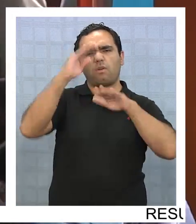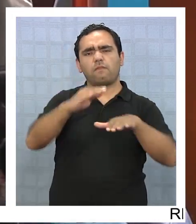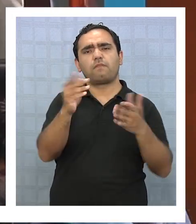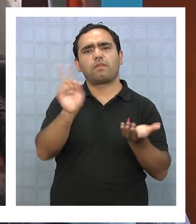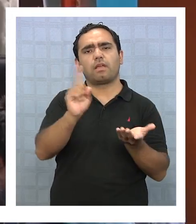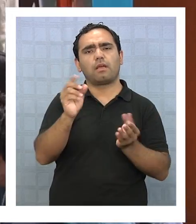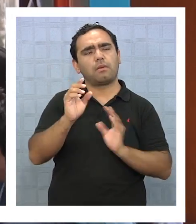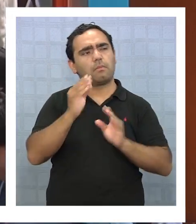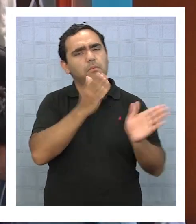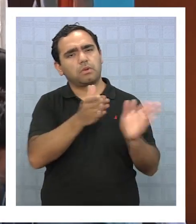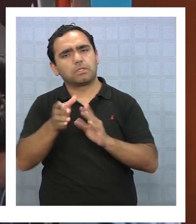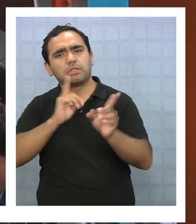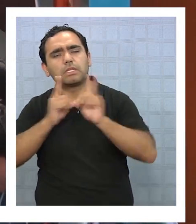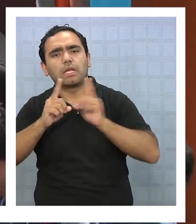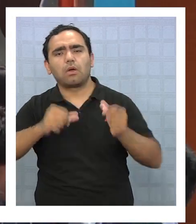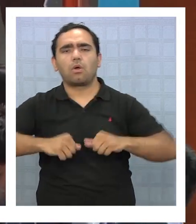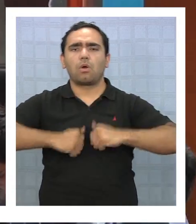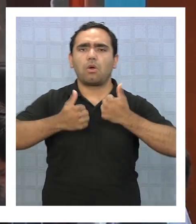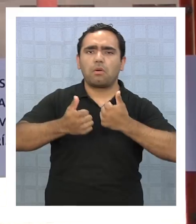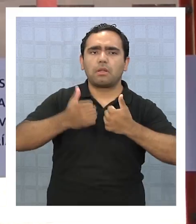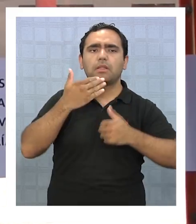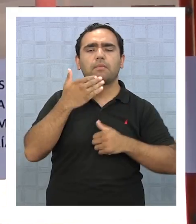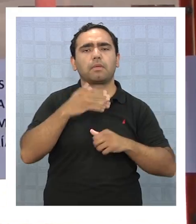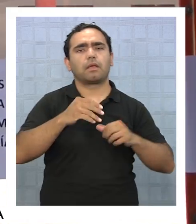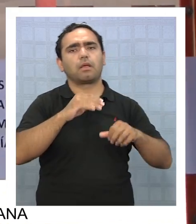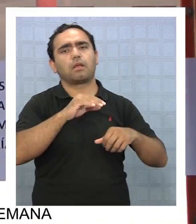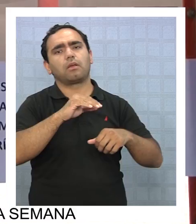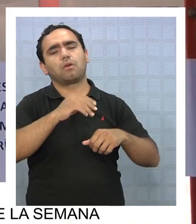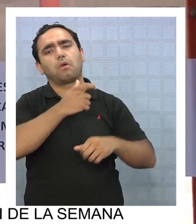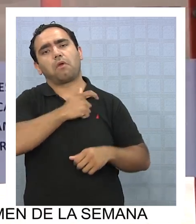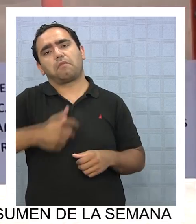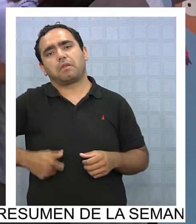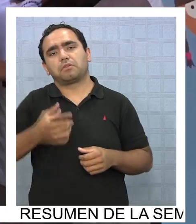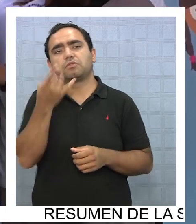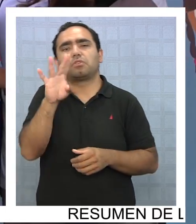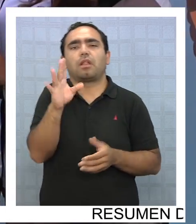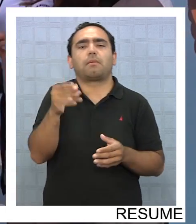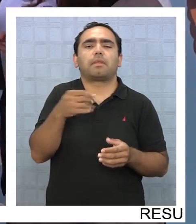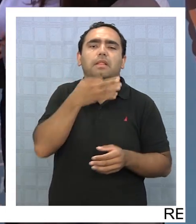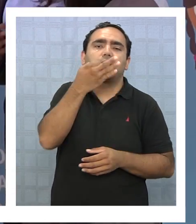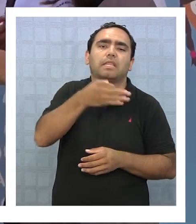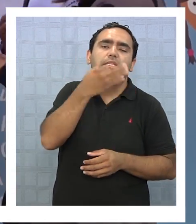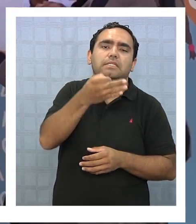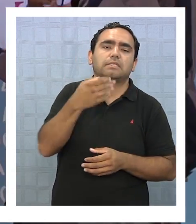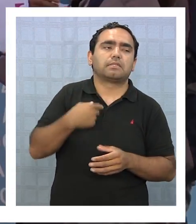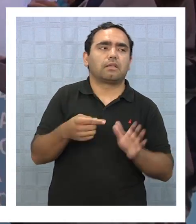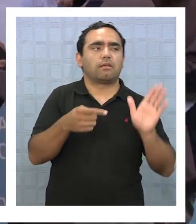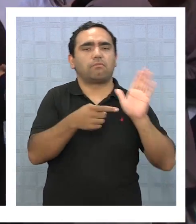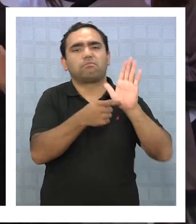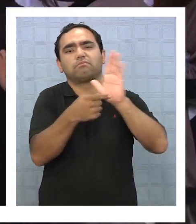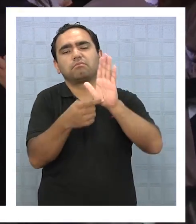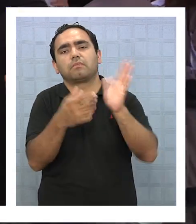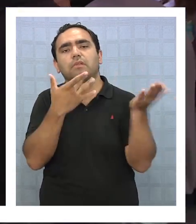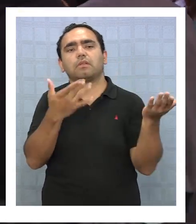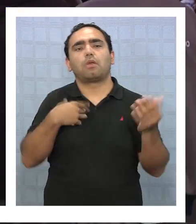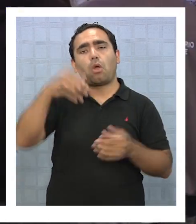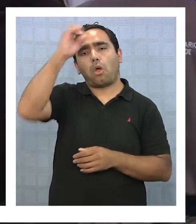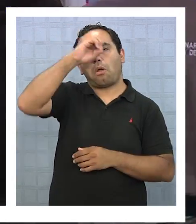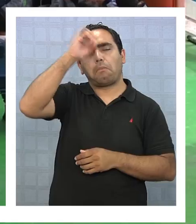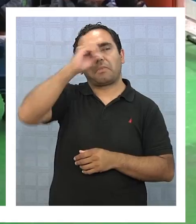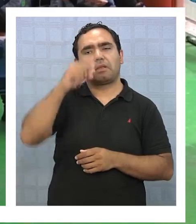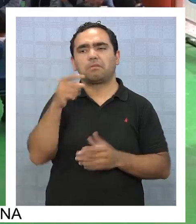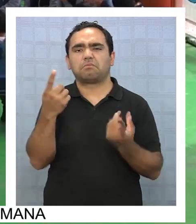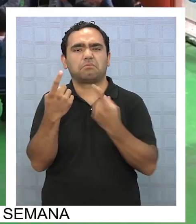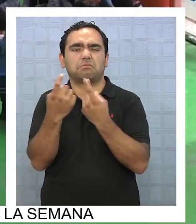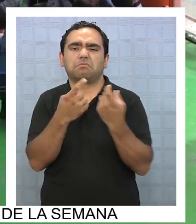proceso de diálogo entre los jóvenes y el gobierno. Según indican, solo es algo simbólico y su opinión no será tomada en cuenta por el Ejecutivo a